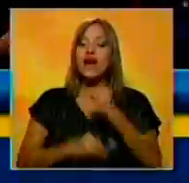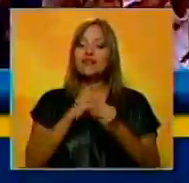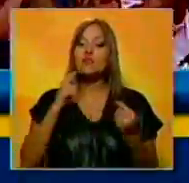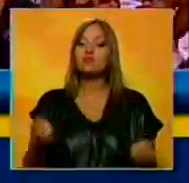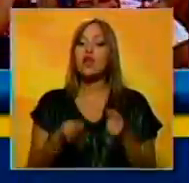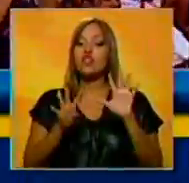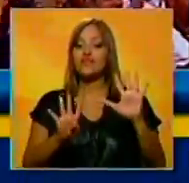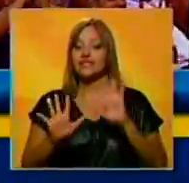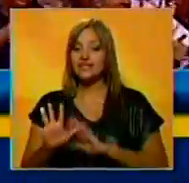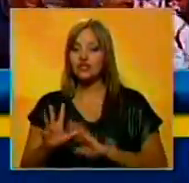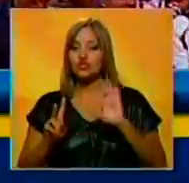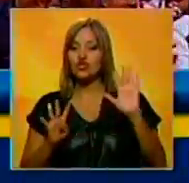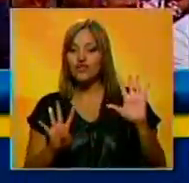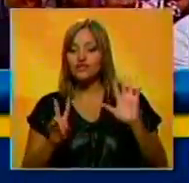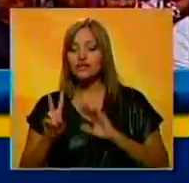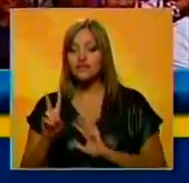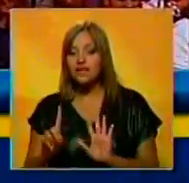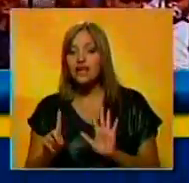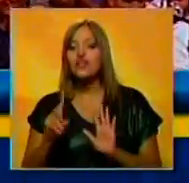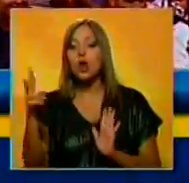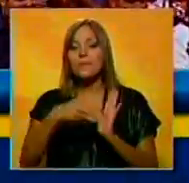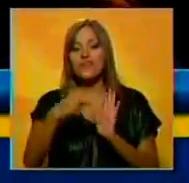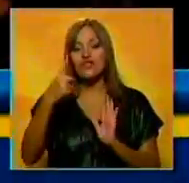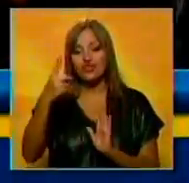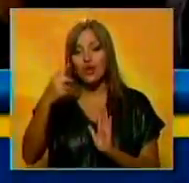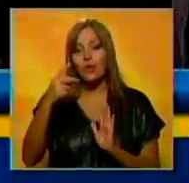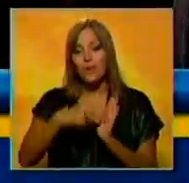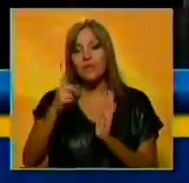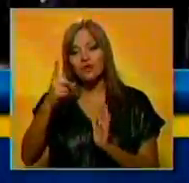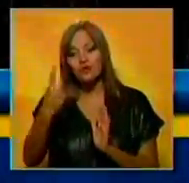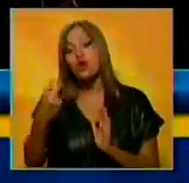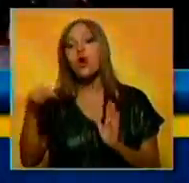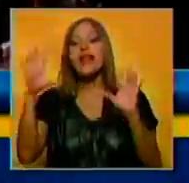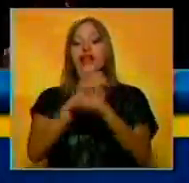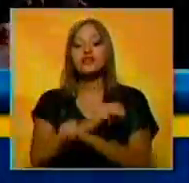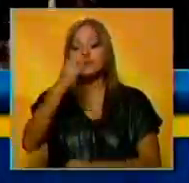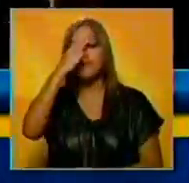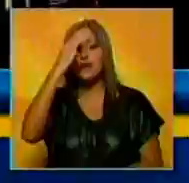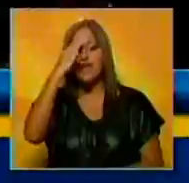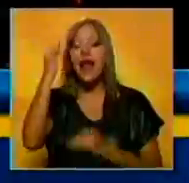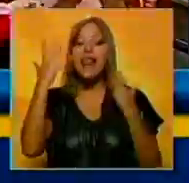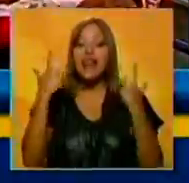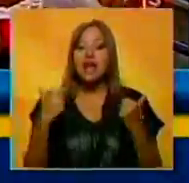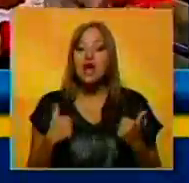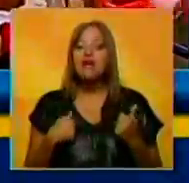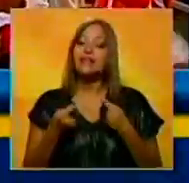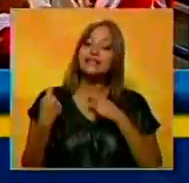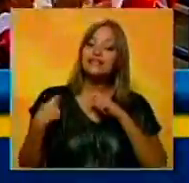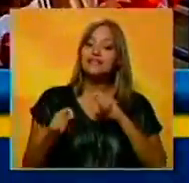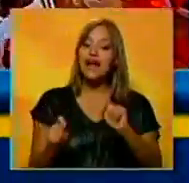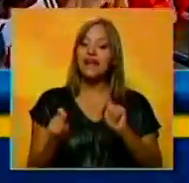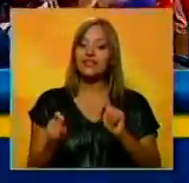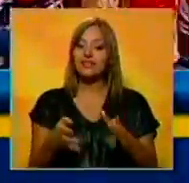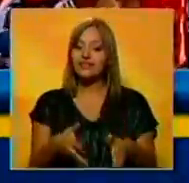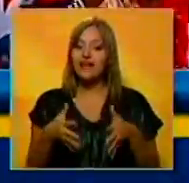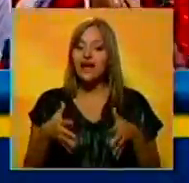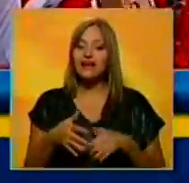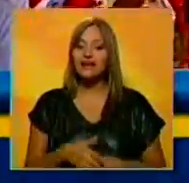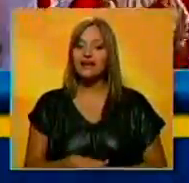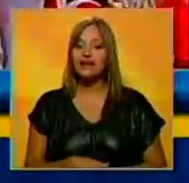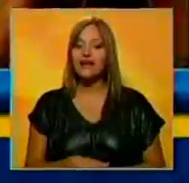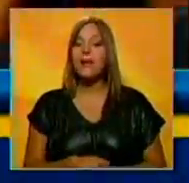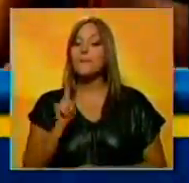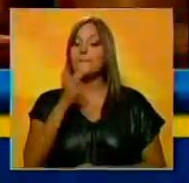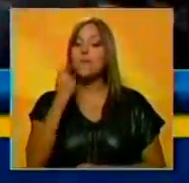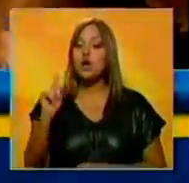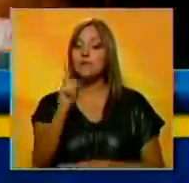campañas 95-96 y 2000-2001. Esta noche los Navegantes se enfrentarán a los Leones e intentarán lograr la victoria para asegurar el